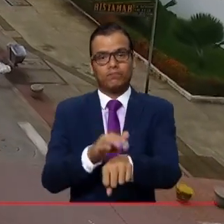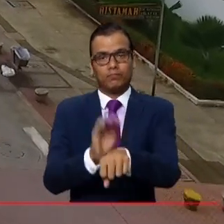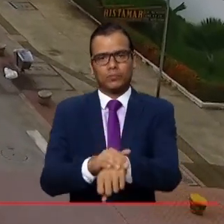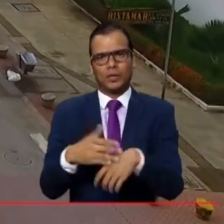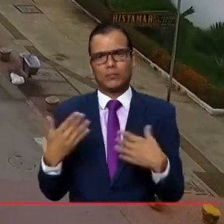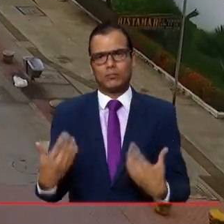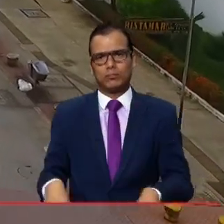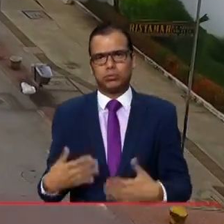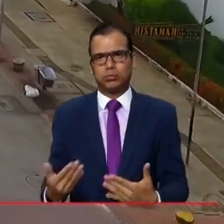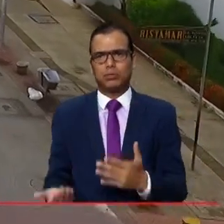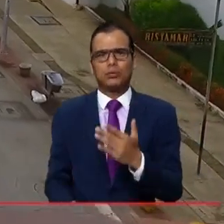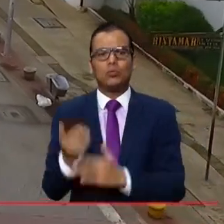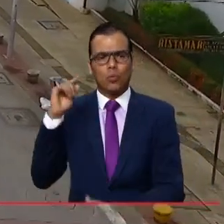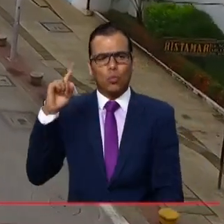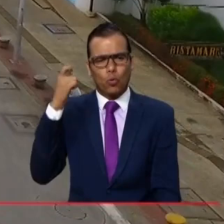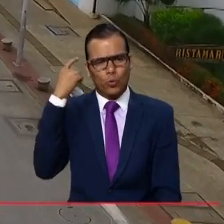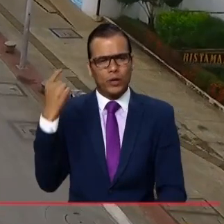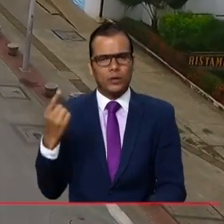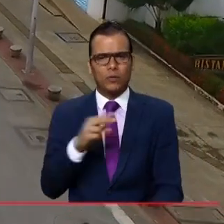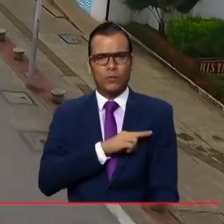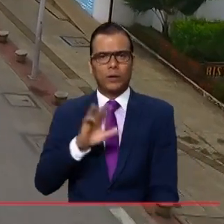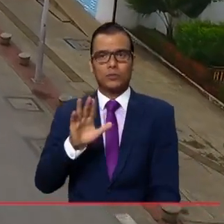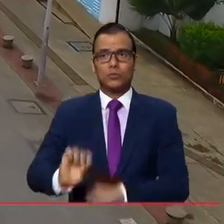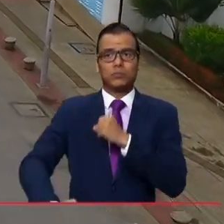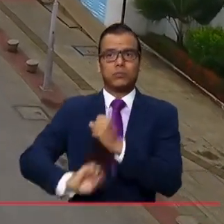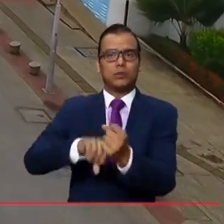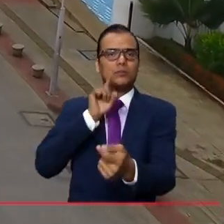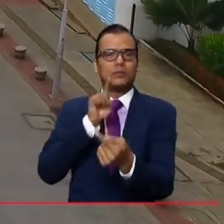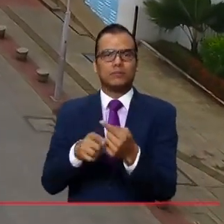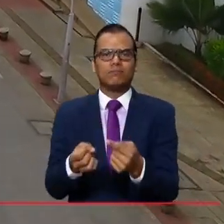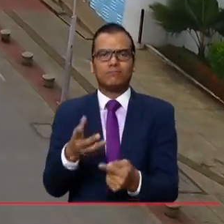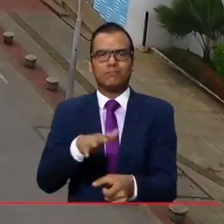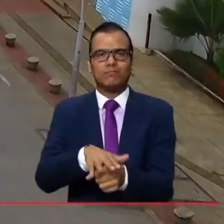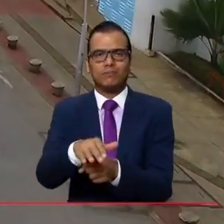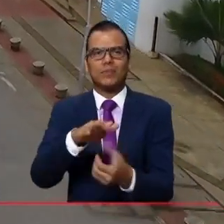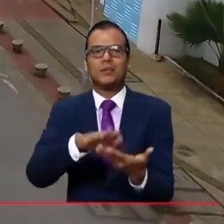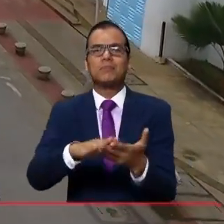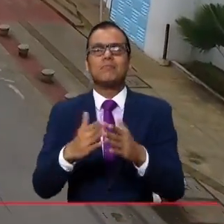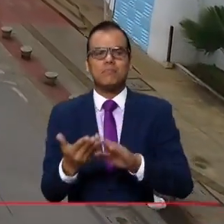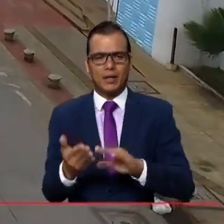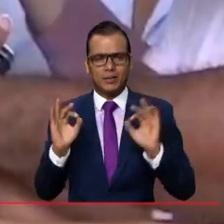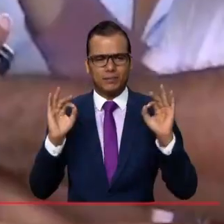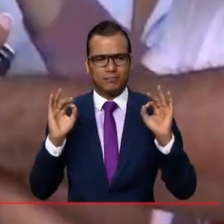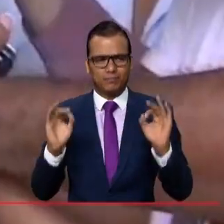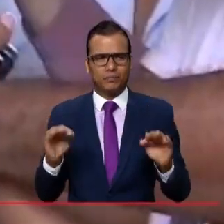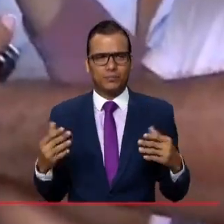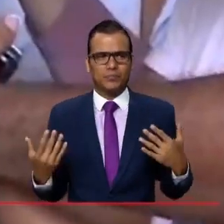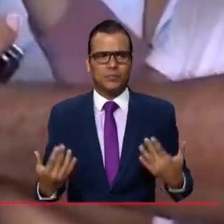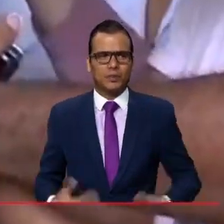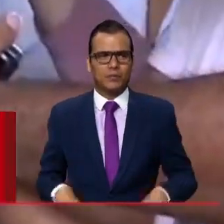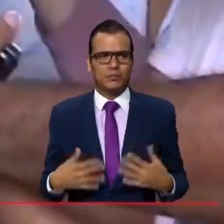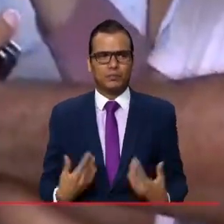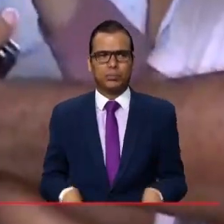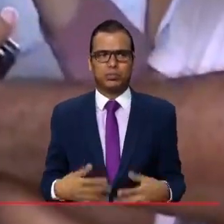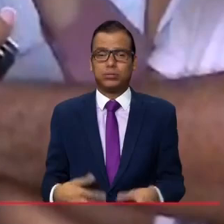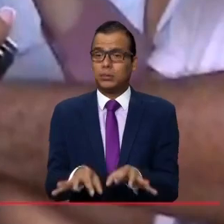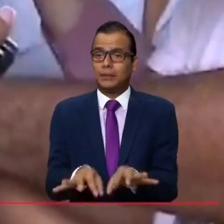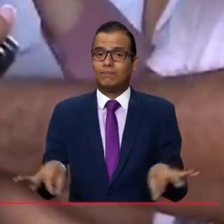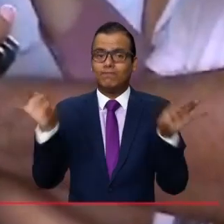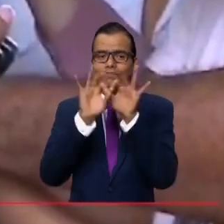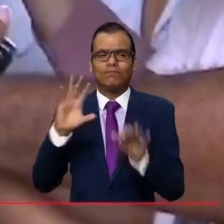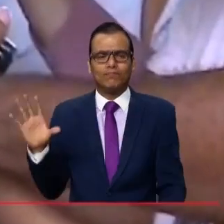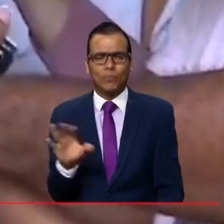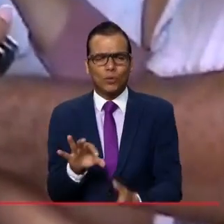del gobierno departamental en la ardua tarea de devolverle la paz al distrito. Es muy importante articular los